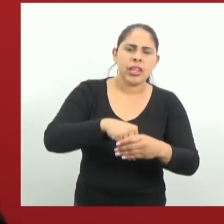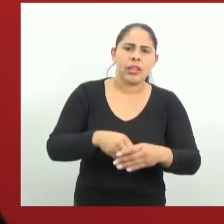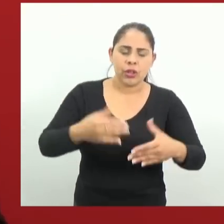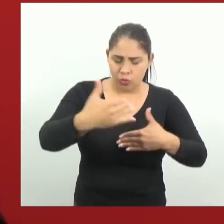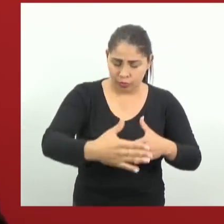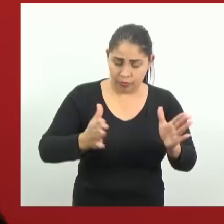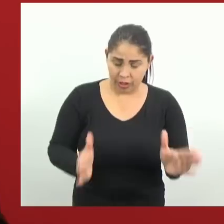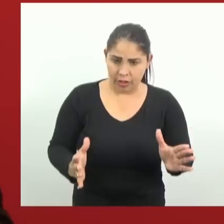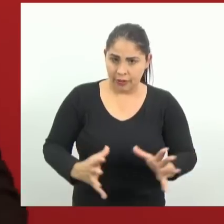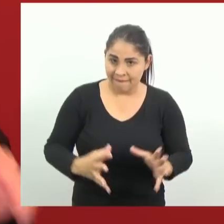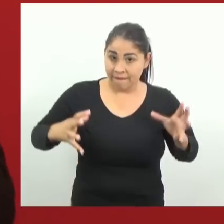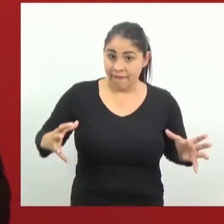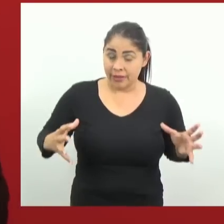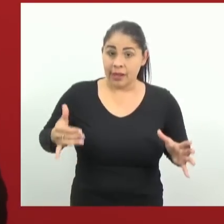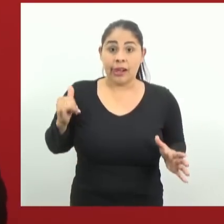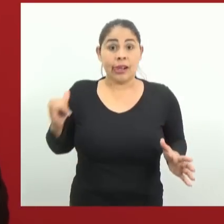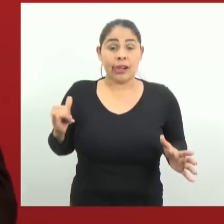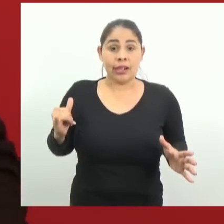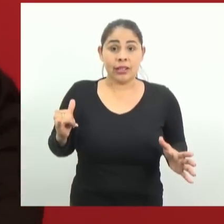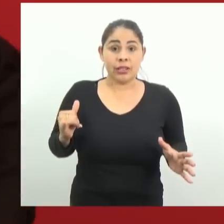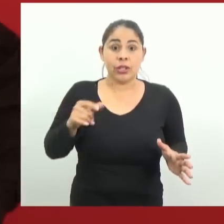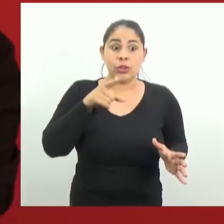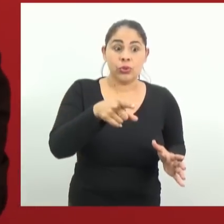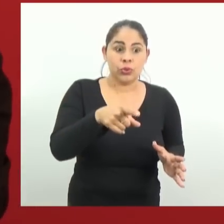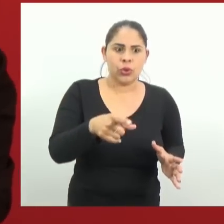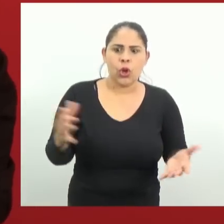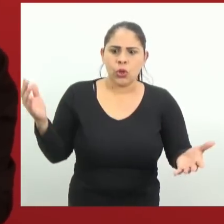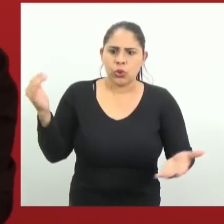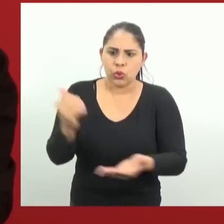paquete yo meto todo lo que tú necesitas.